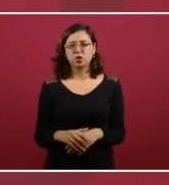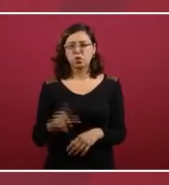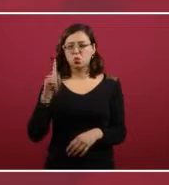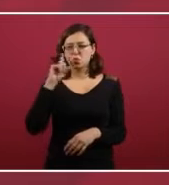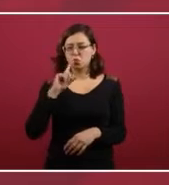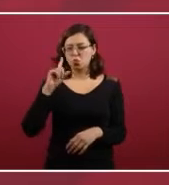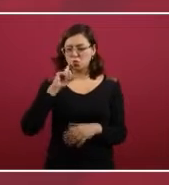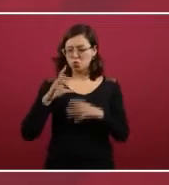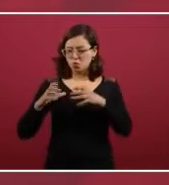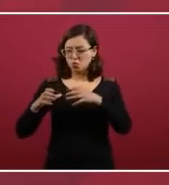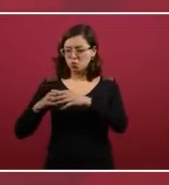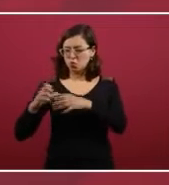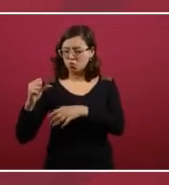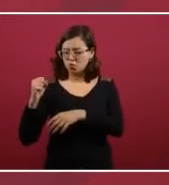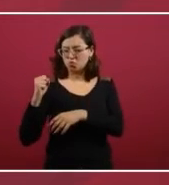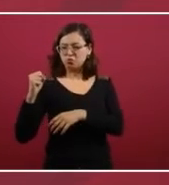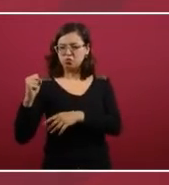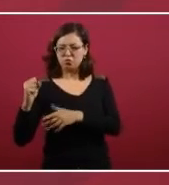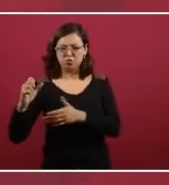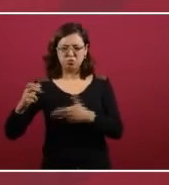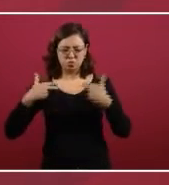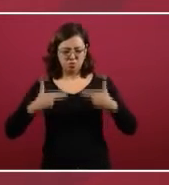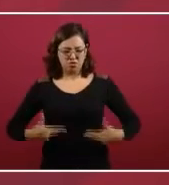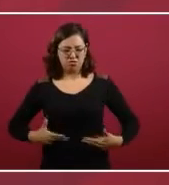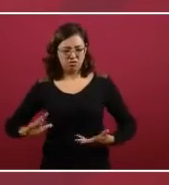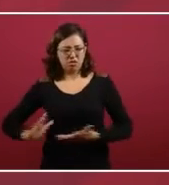feminismo sin humanismo.